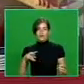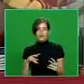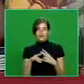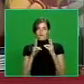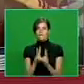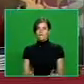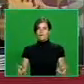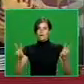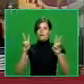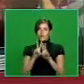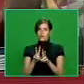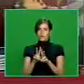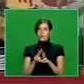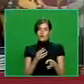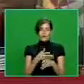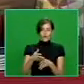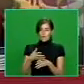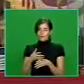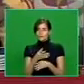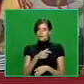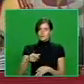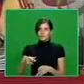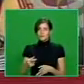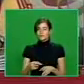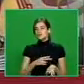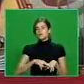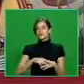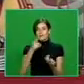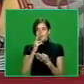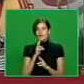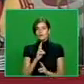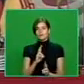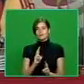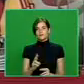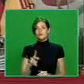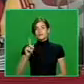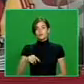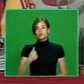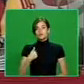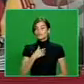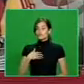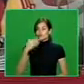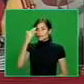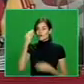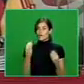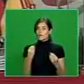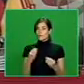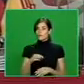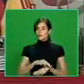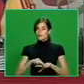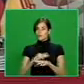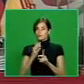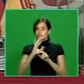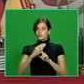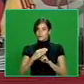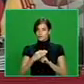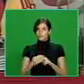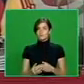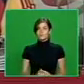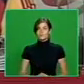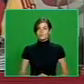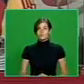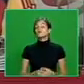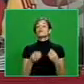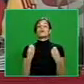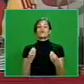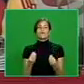de valores compartir entre muchachos y respetarse así que yo quisiera saber cómo está el Ministerio de cultura